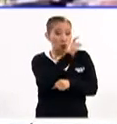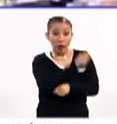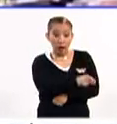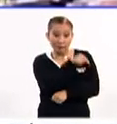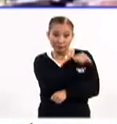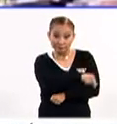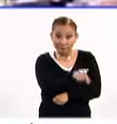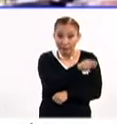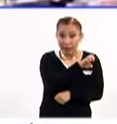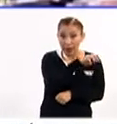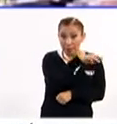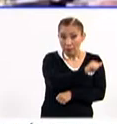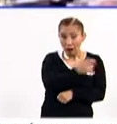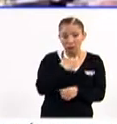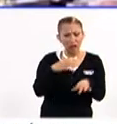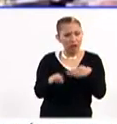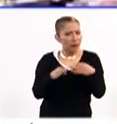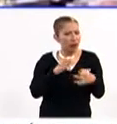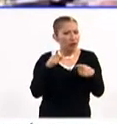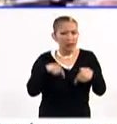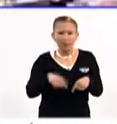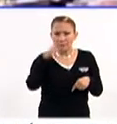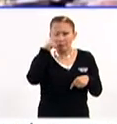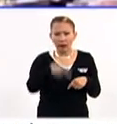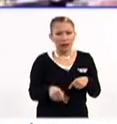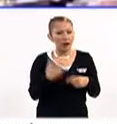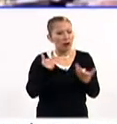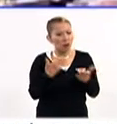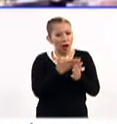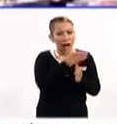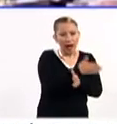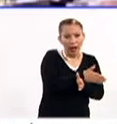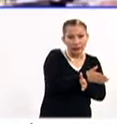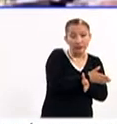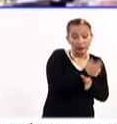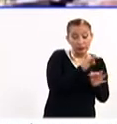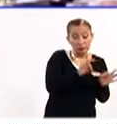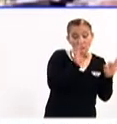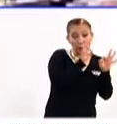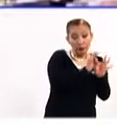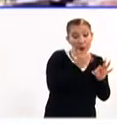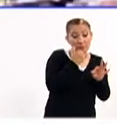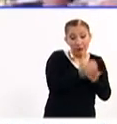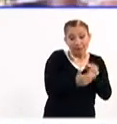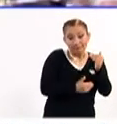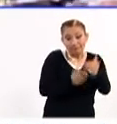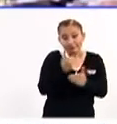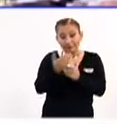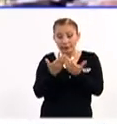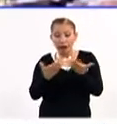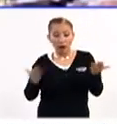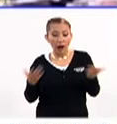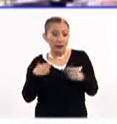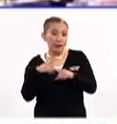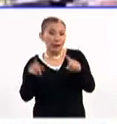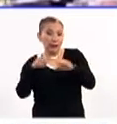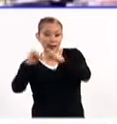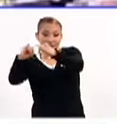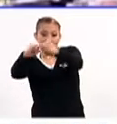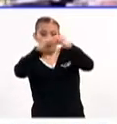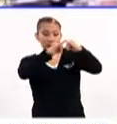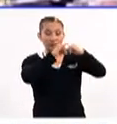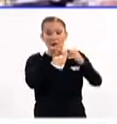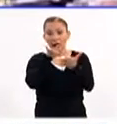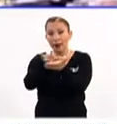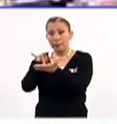ese aspecto hizo una gran labor en nuestro país y marcó un antecedente muy importante, que ahora pues tenemos varias instituciones